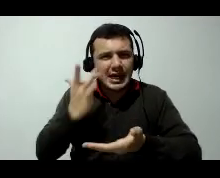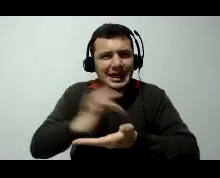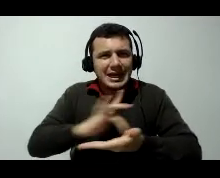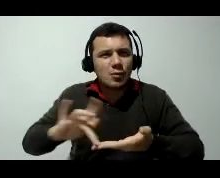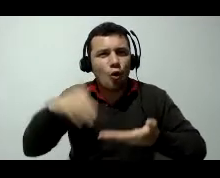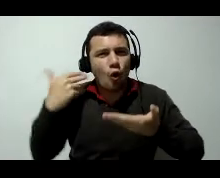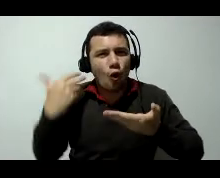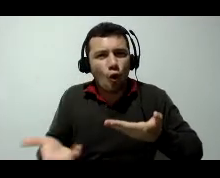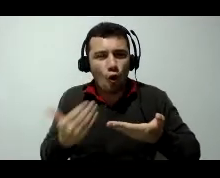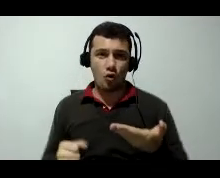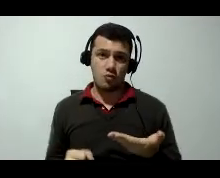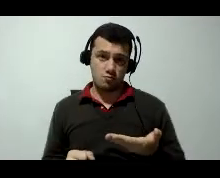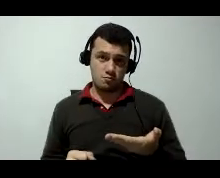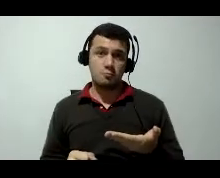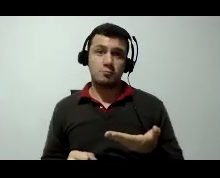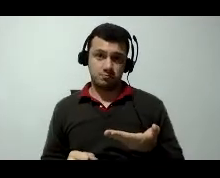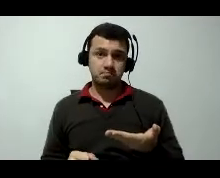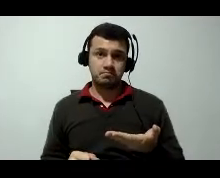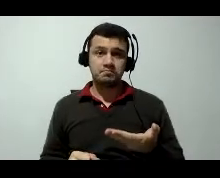llegaran a requerir.